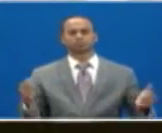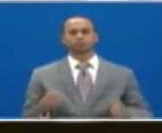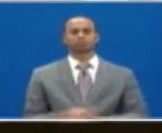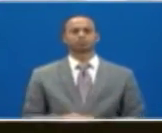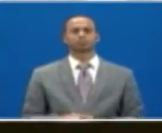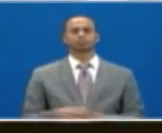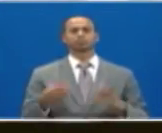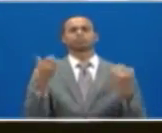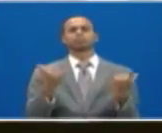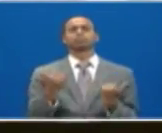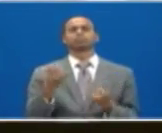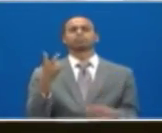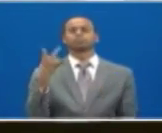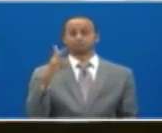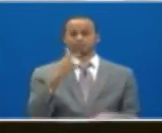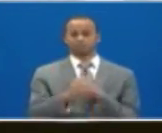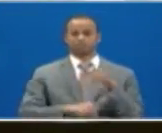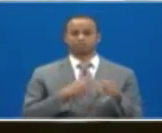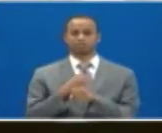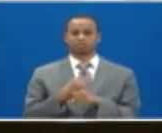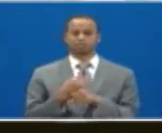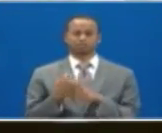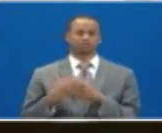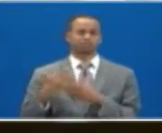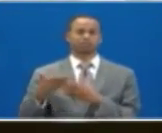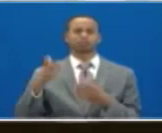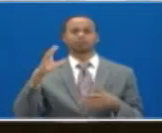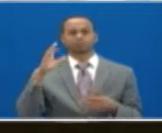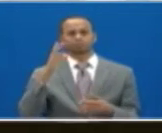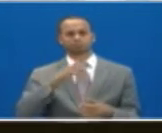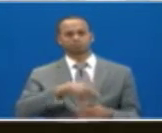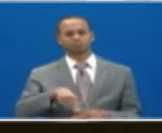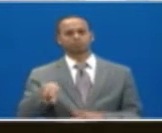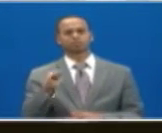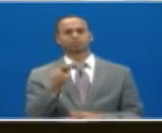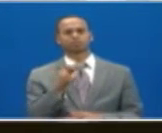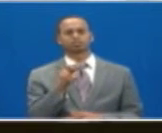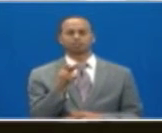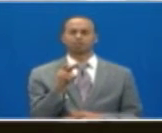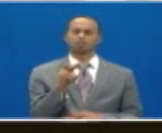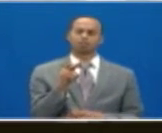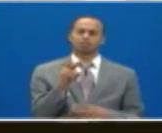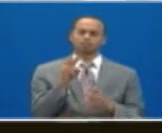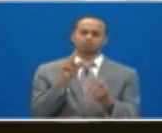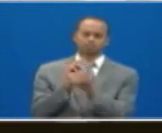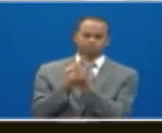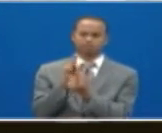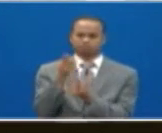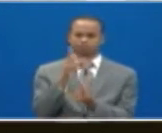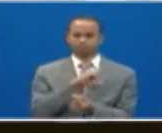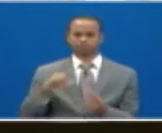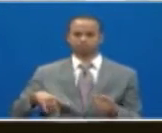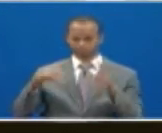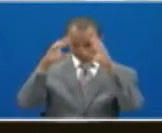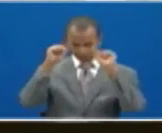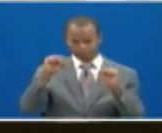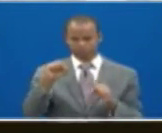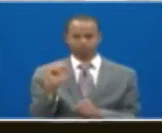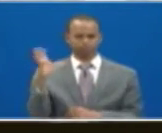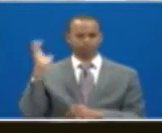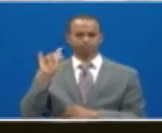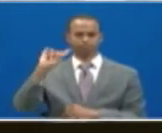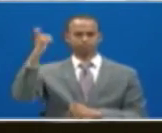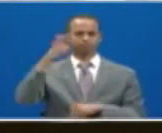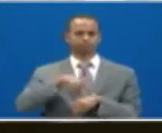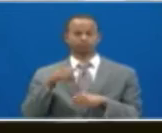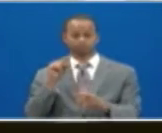Hoy, 17 años después de conocerlo, señor presidente, confirmo esa primera impresión que tuve